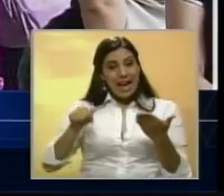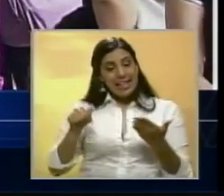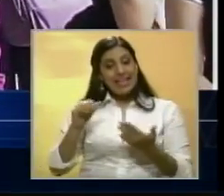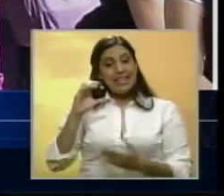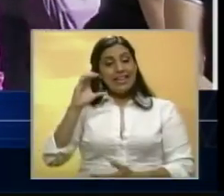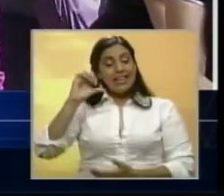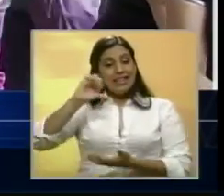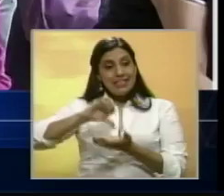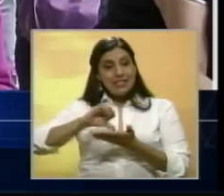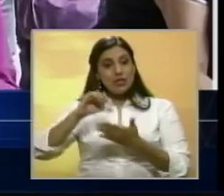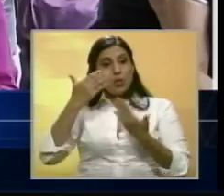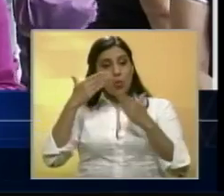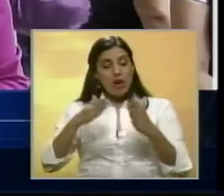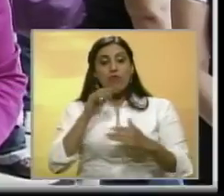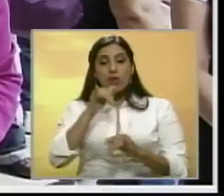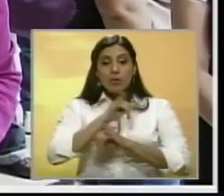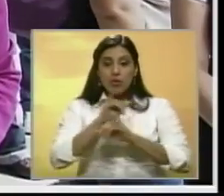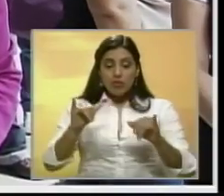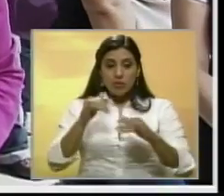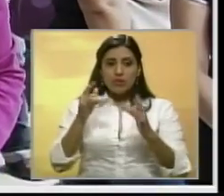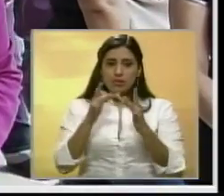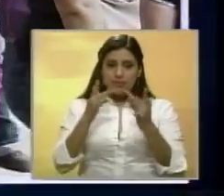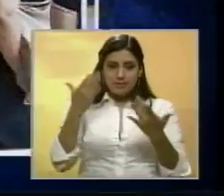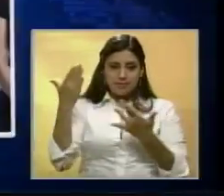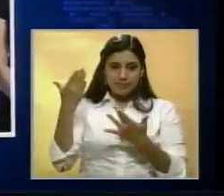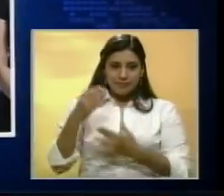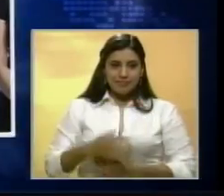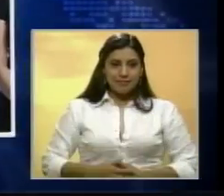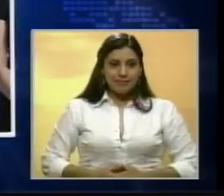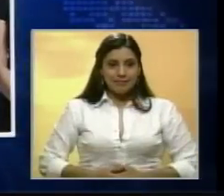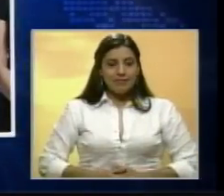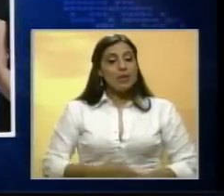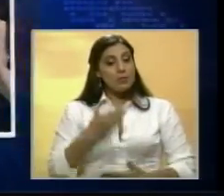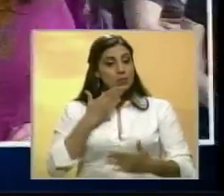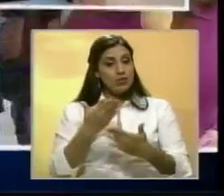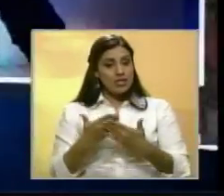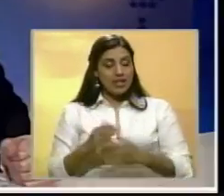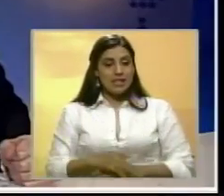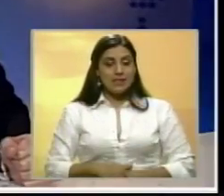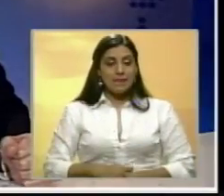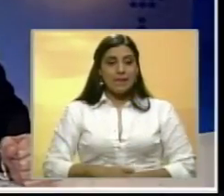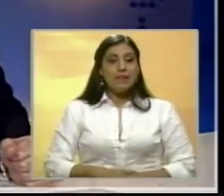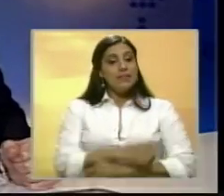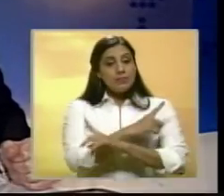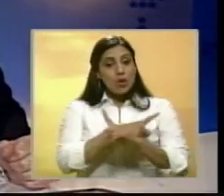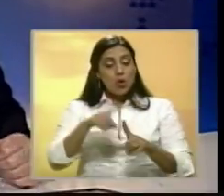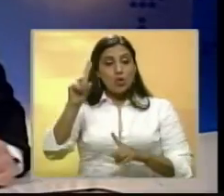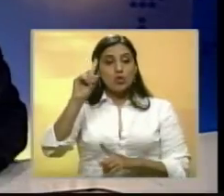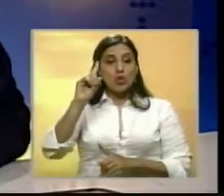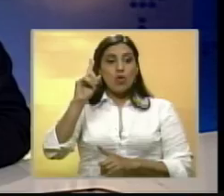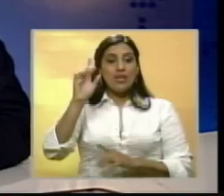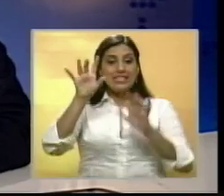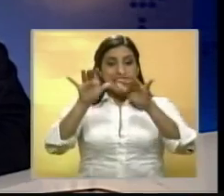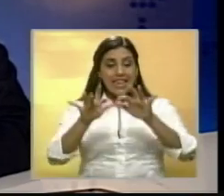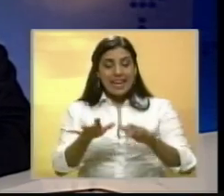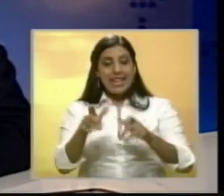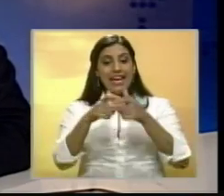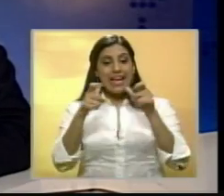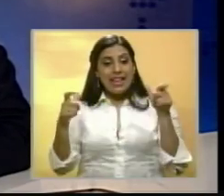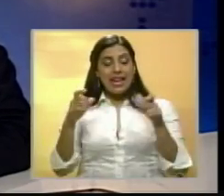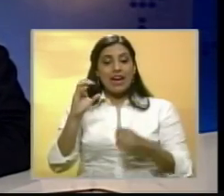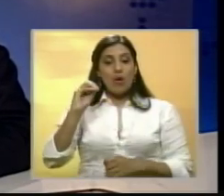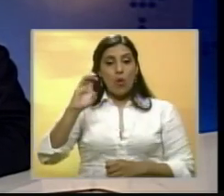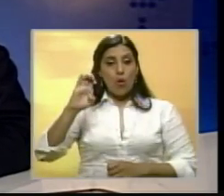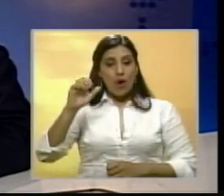el Centro Don Bosco. Es la información que tenemos, retornamos con ustedes al estudio. Muchísimas gracias, Carla. Y el secretario general de la Organización de